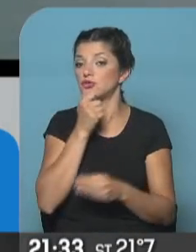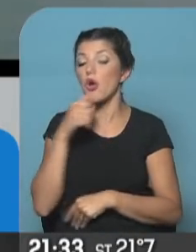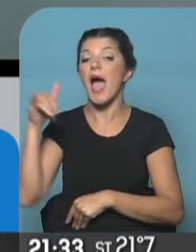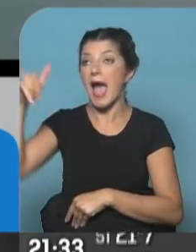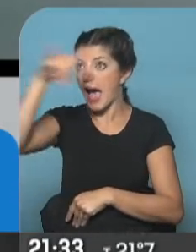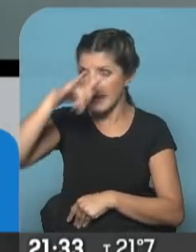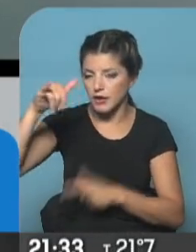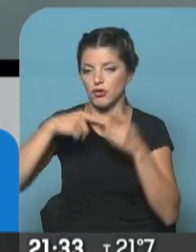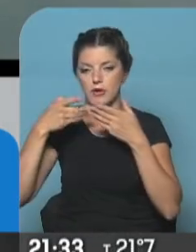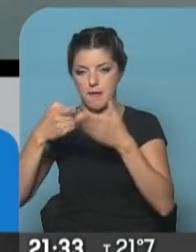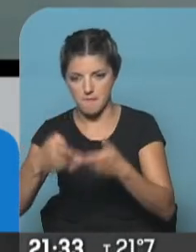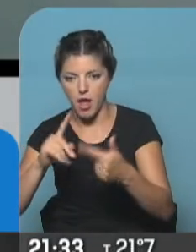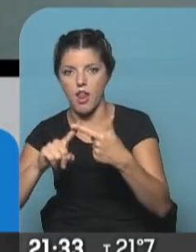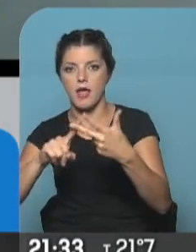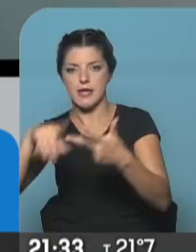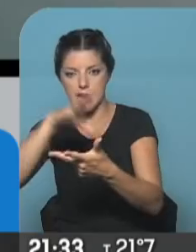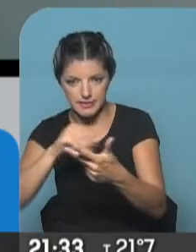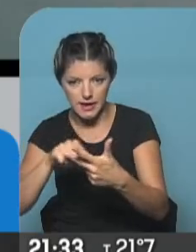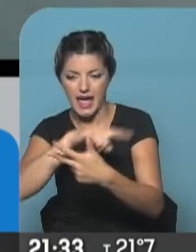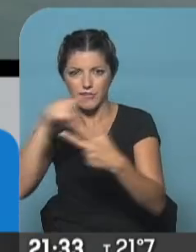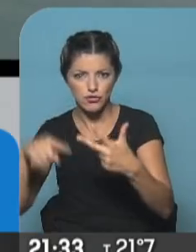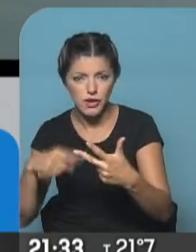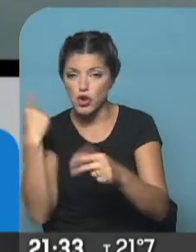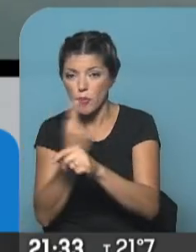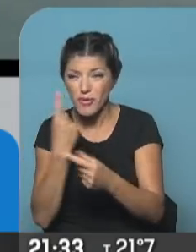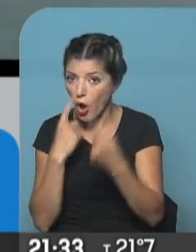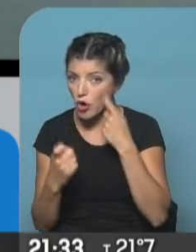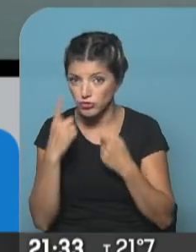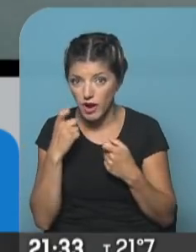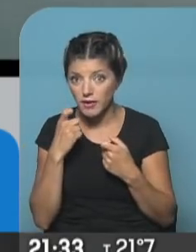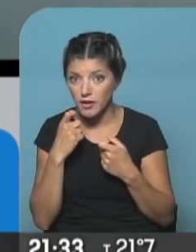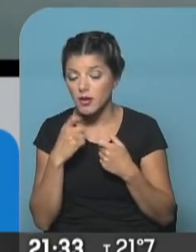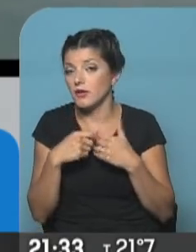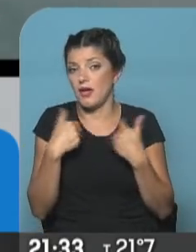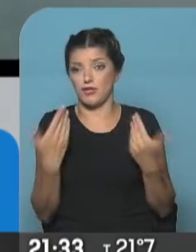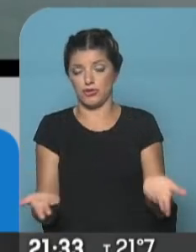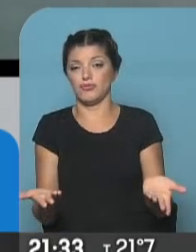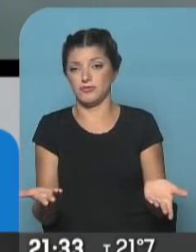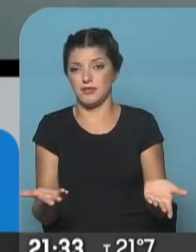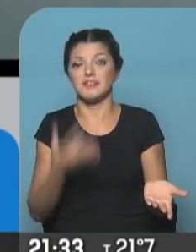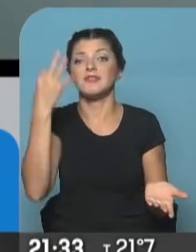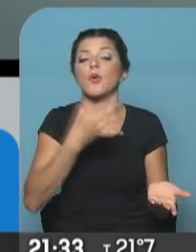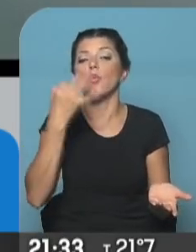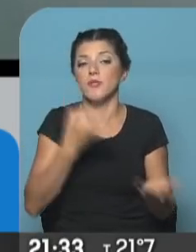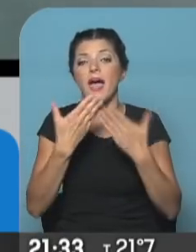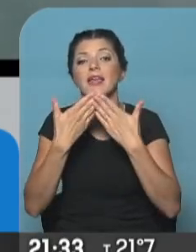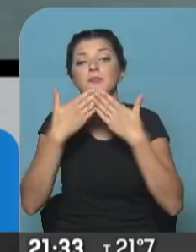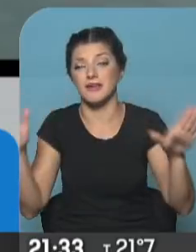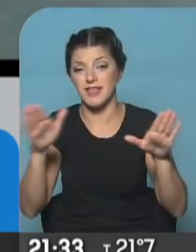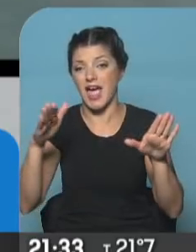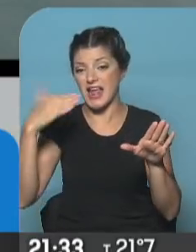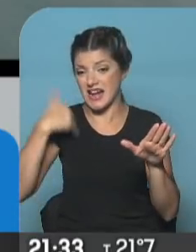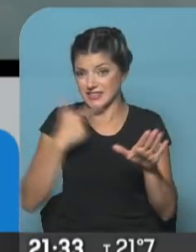aéreo, marítimo y terrestre, usted no tiene posibilidad de brindar seguridad y libertad a sus